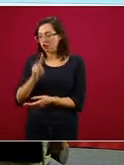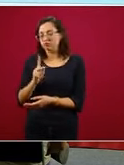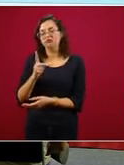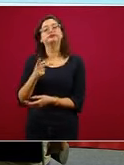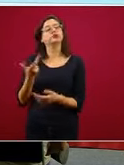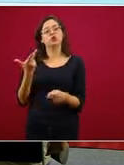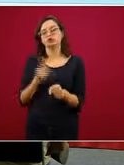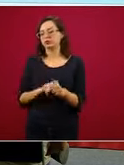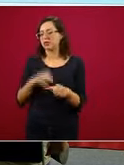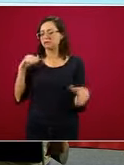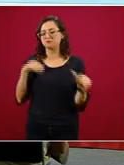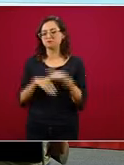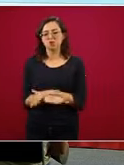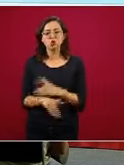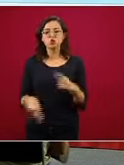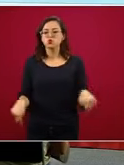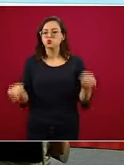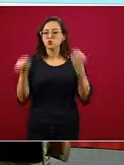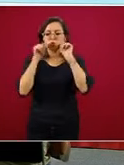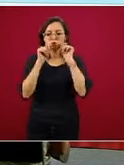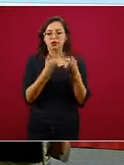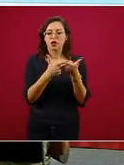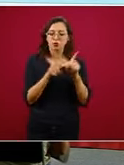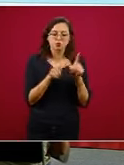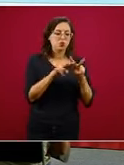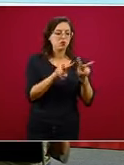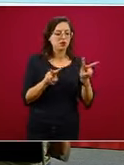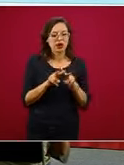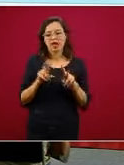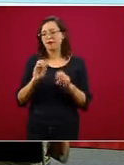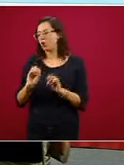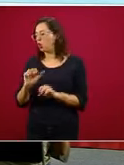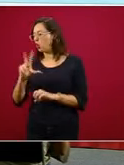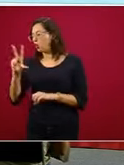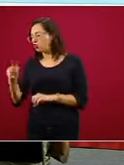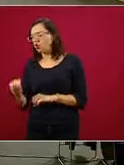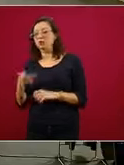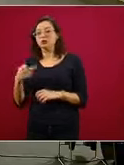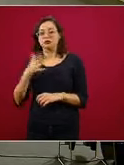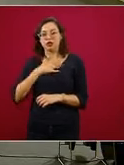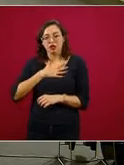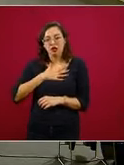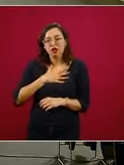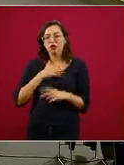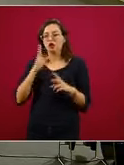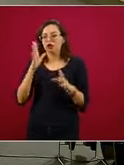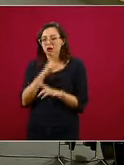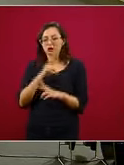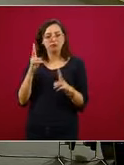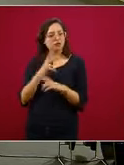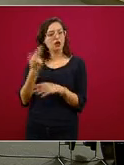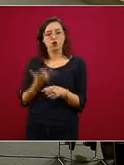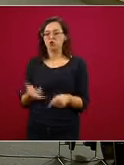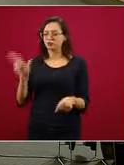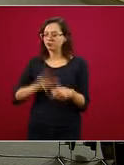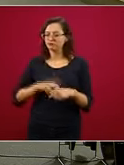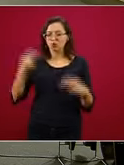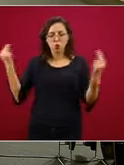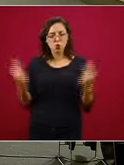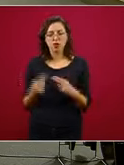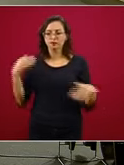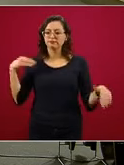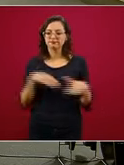hospital, ¿no? Independientemente si tiene factores de riesgo o no, cualquier signo de alarma implica una atención hospitalaria. La siguiente.